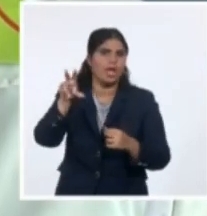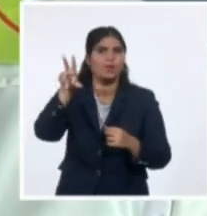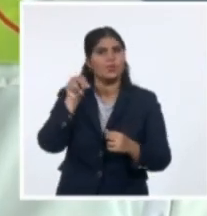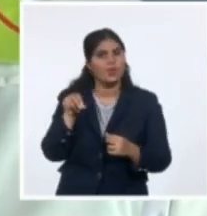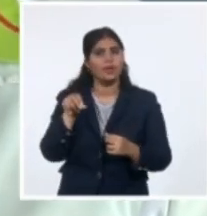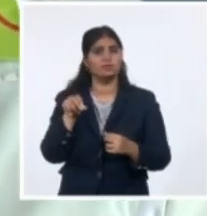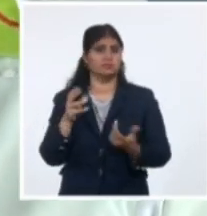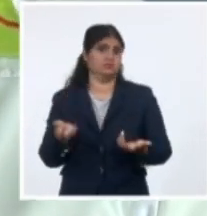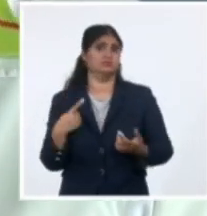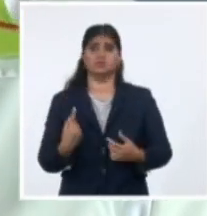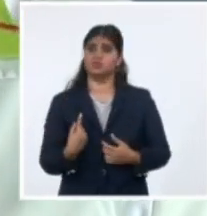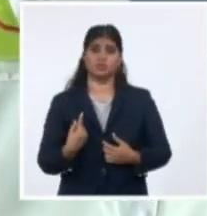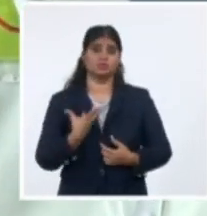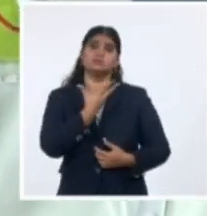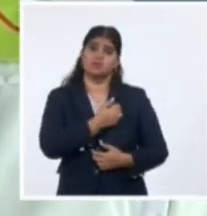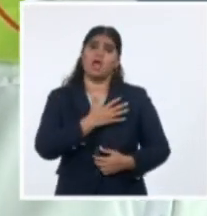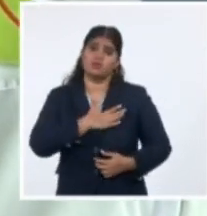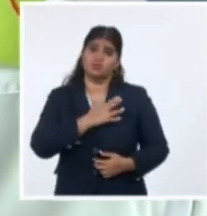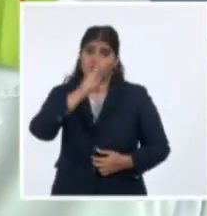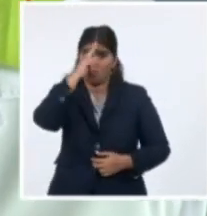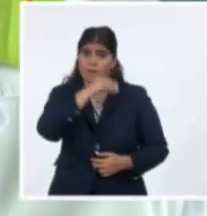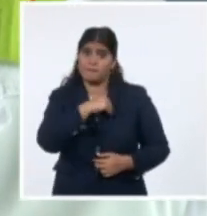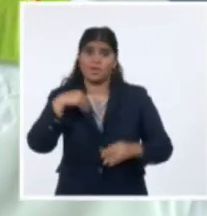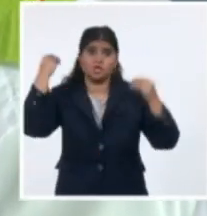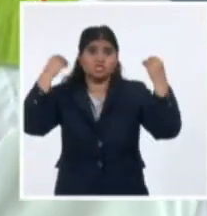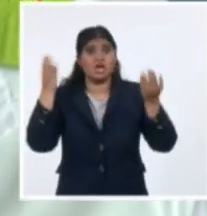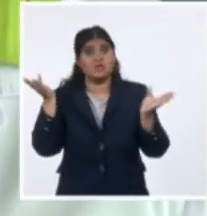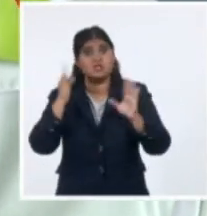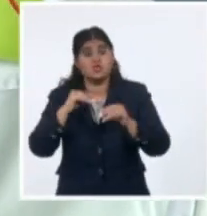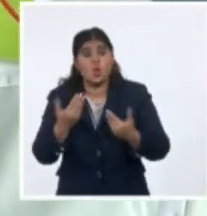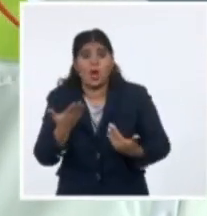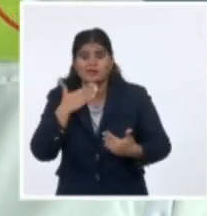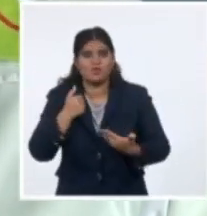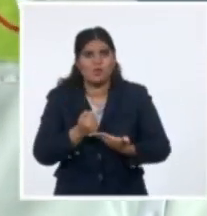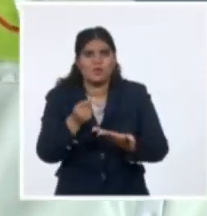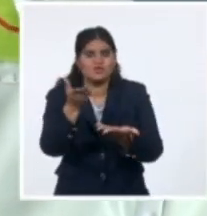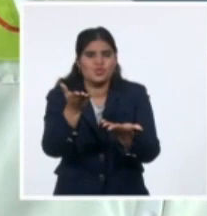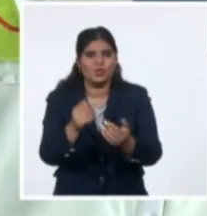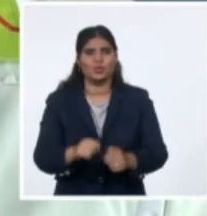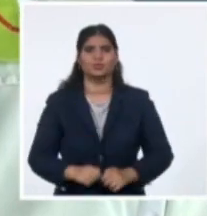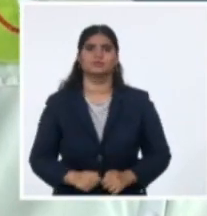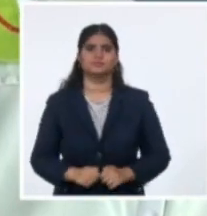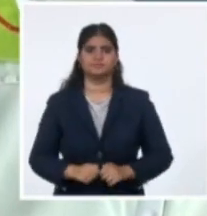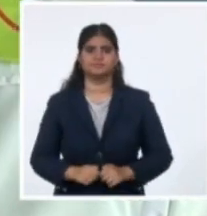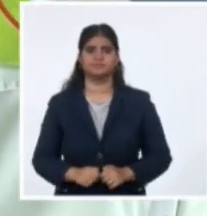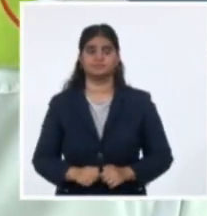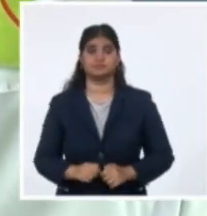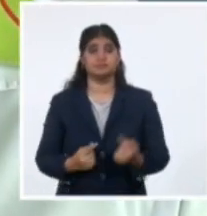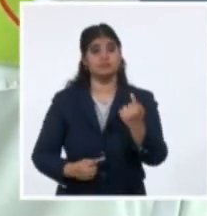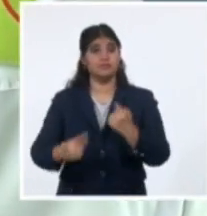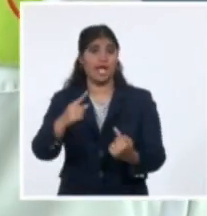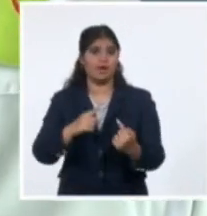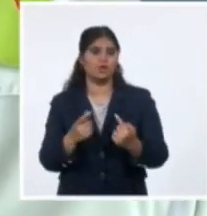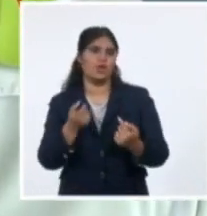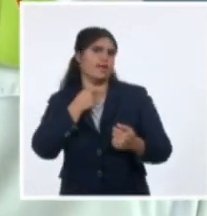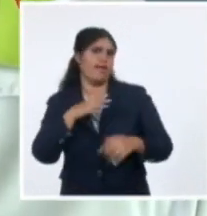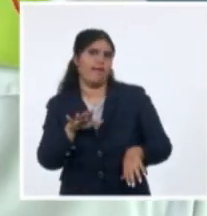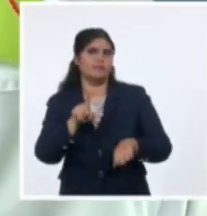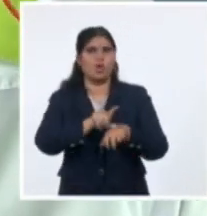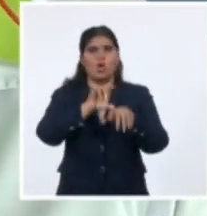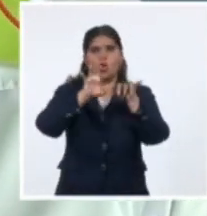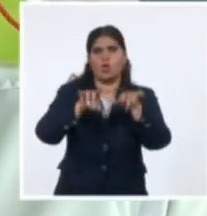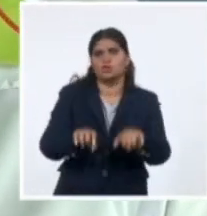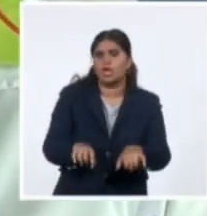Los propios equipos, pues bueno, son equipos que ya algunos de ellos están viejos porque ya pasan de la fecha de explotación y necesitamos cambiar algunas